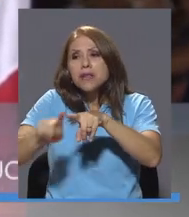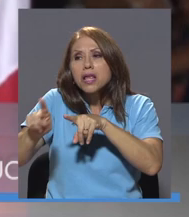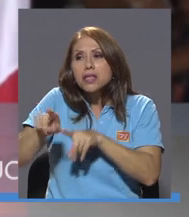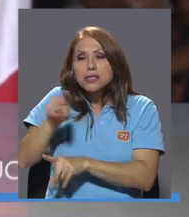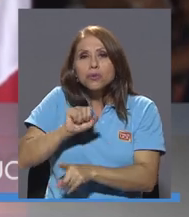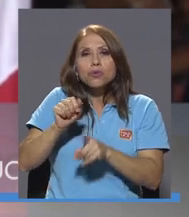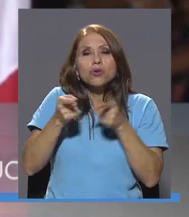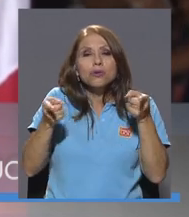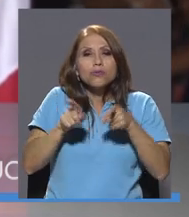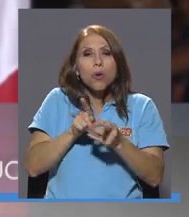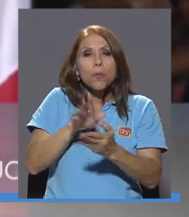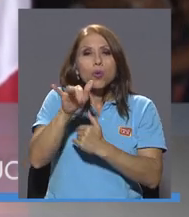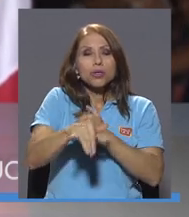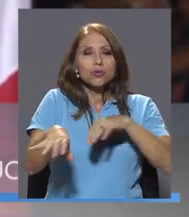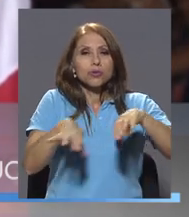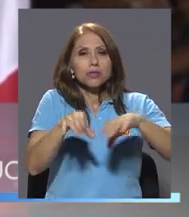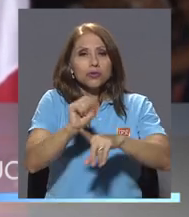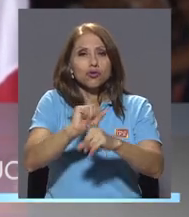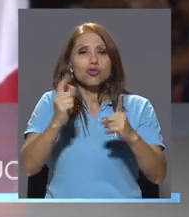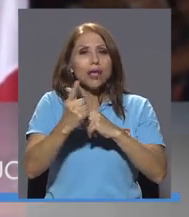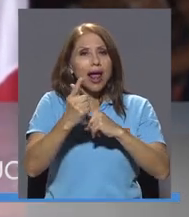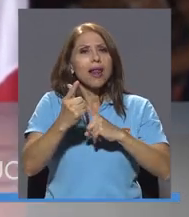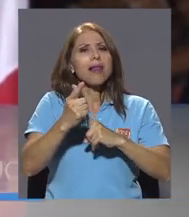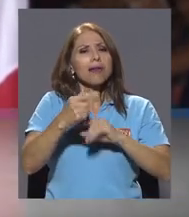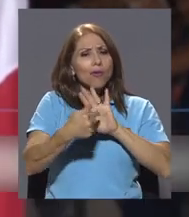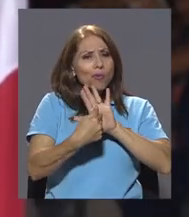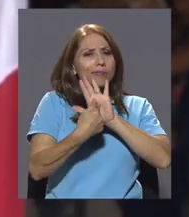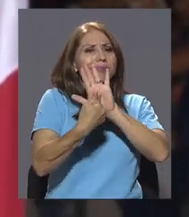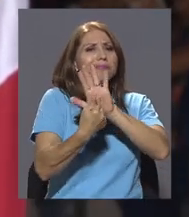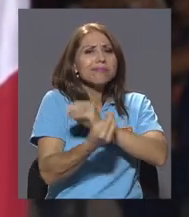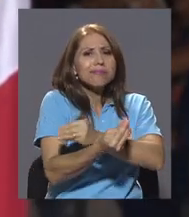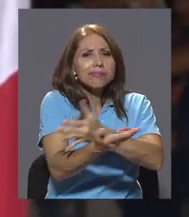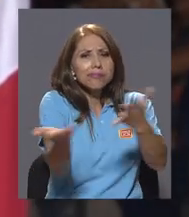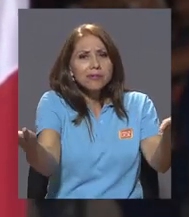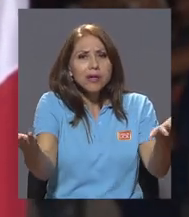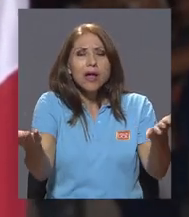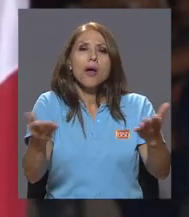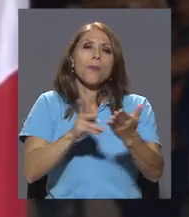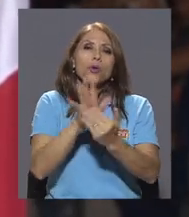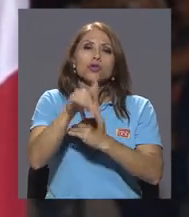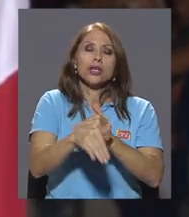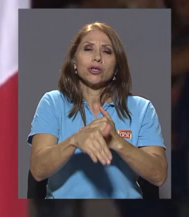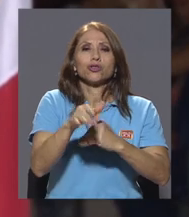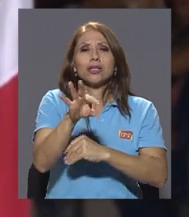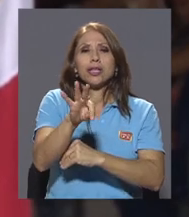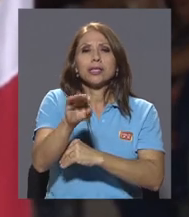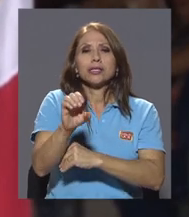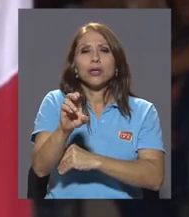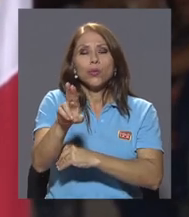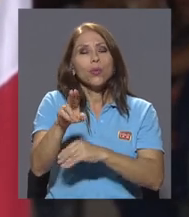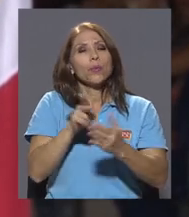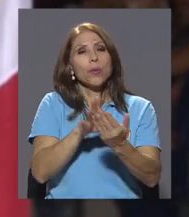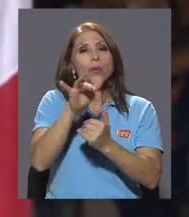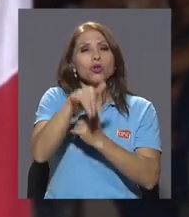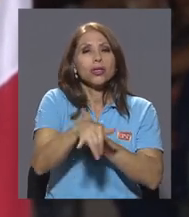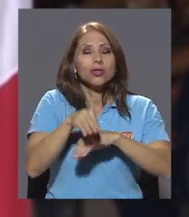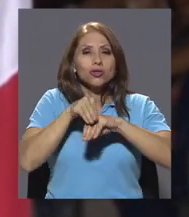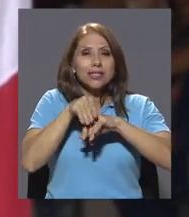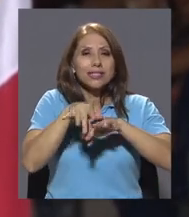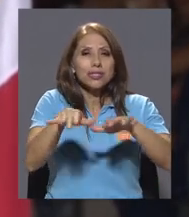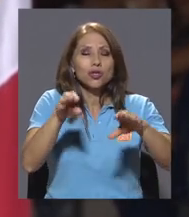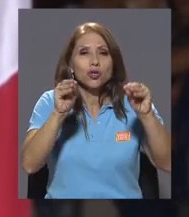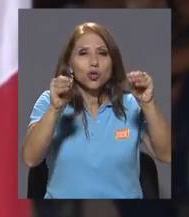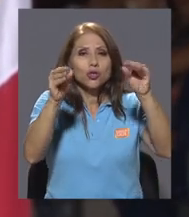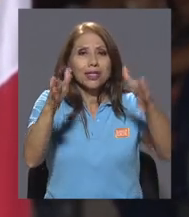proyectos de acción social que tiene actualmente la escuela, proyectos de trabajo comunal universitario, proyectos de extensión docente. Tenemos un programa